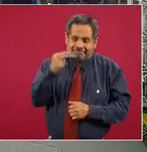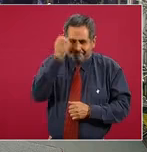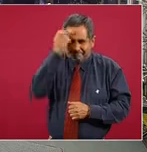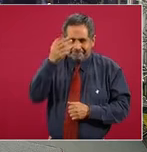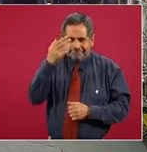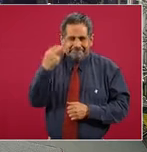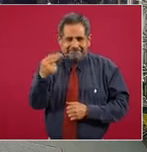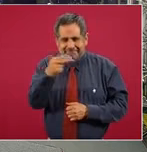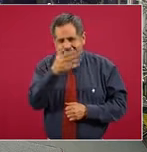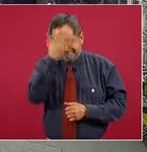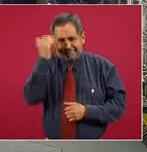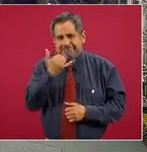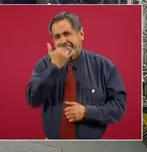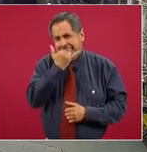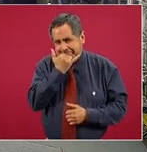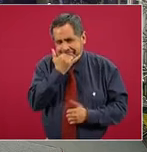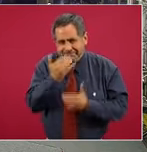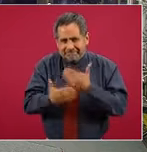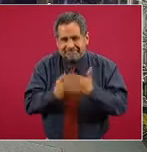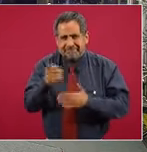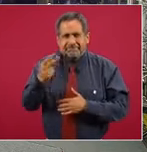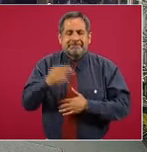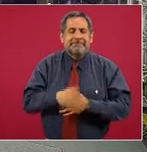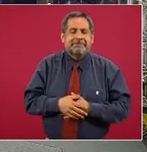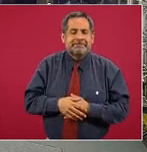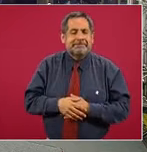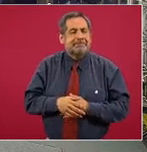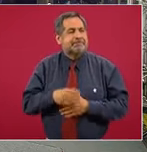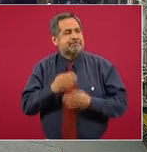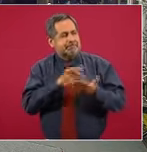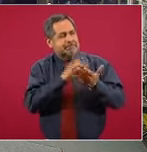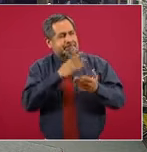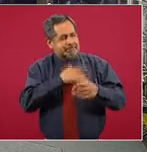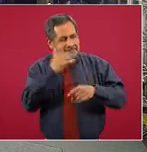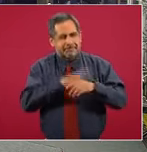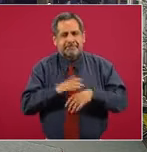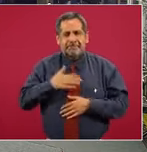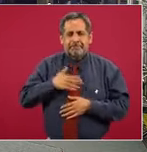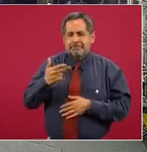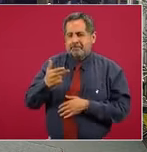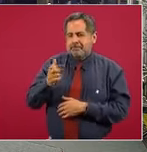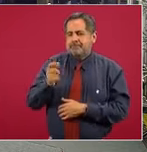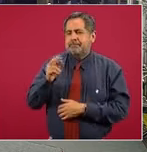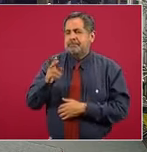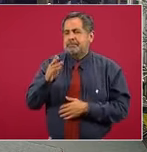los nombres, entonces… Muchas gracias, buenas noches. Héctor García, de